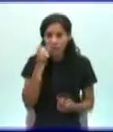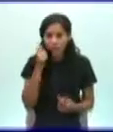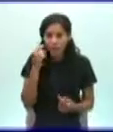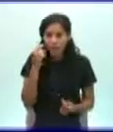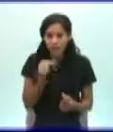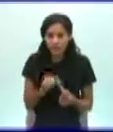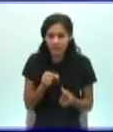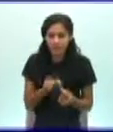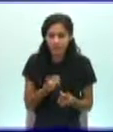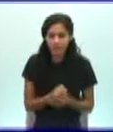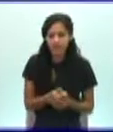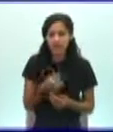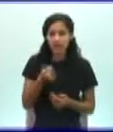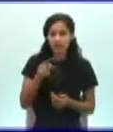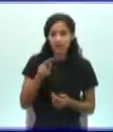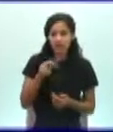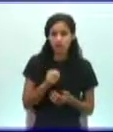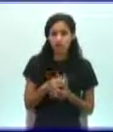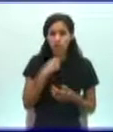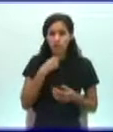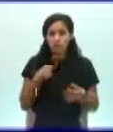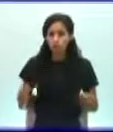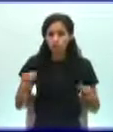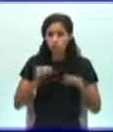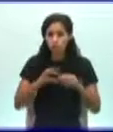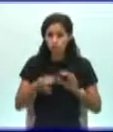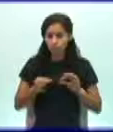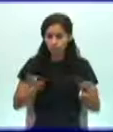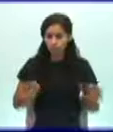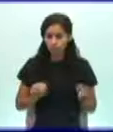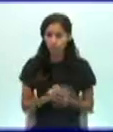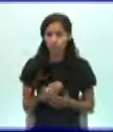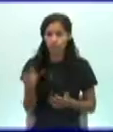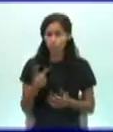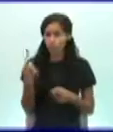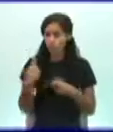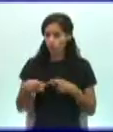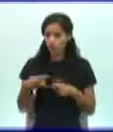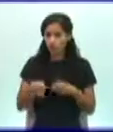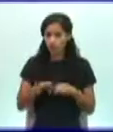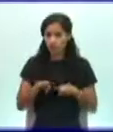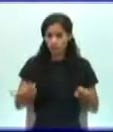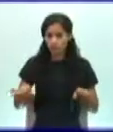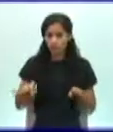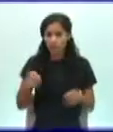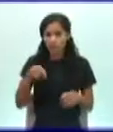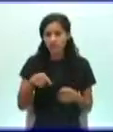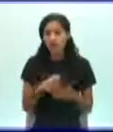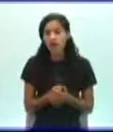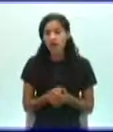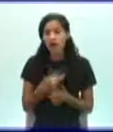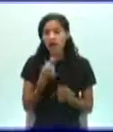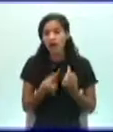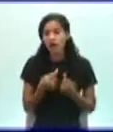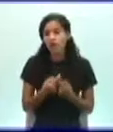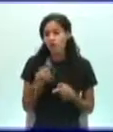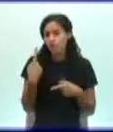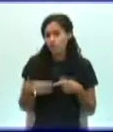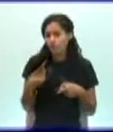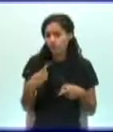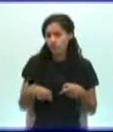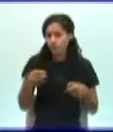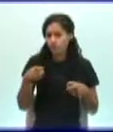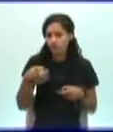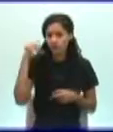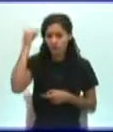es articulación? Enlace, unión entre 2 partes. En este sentido, un sistema de núcleos ideológicos que preservan